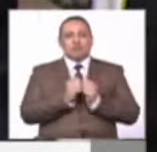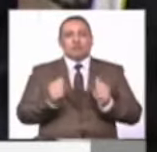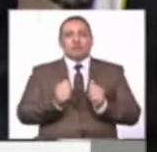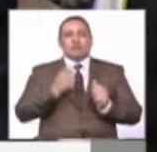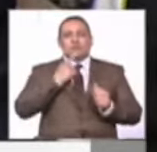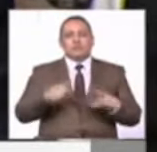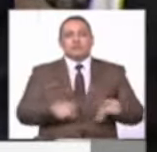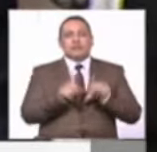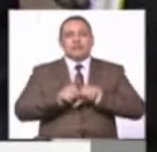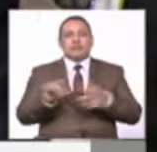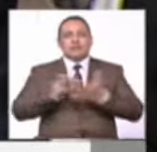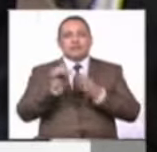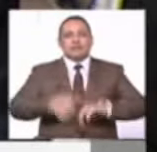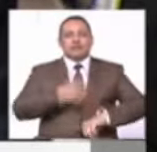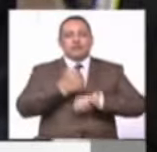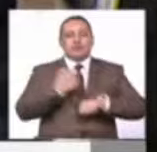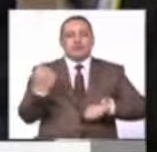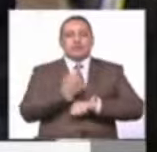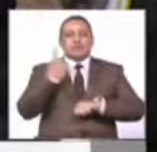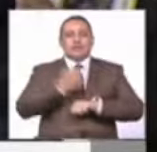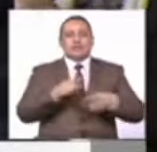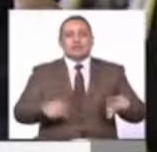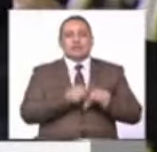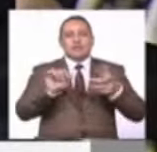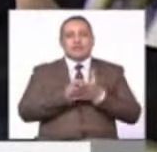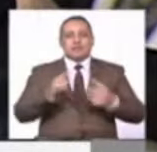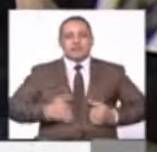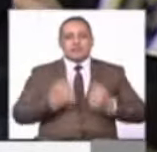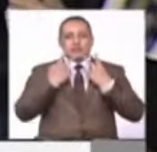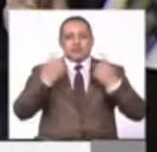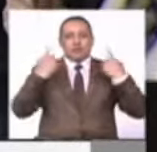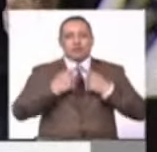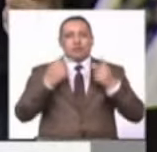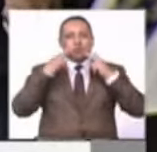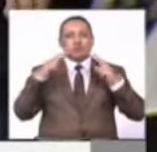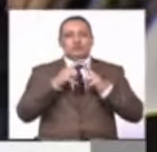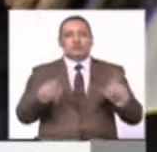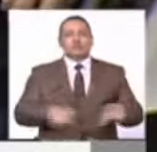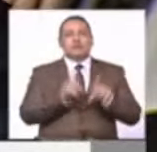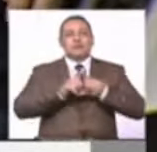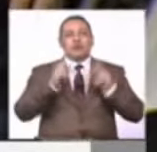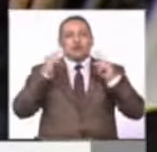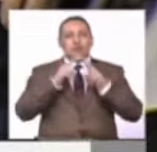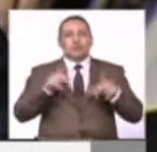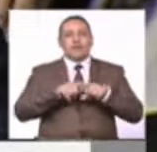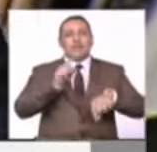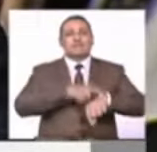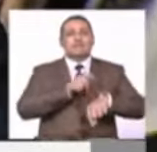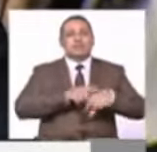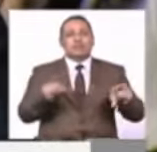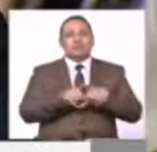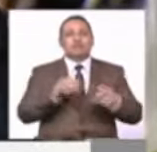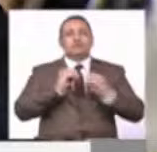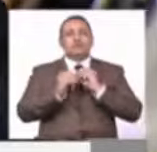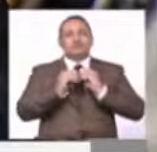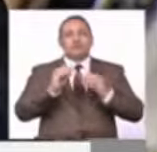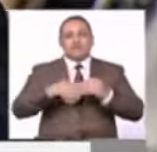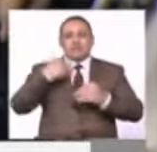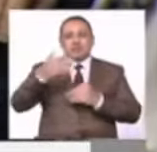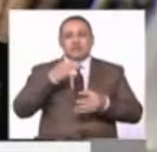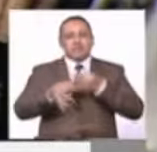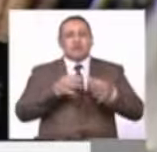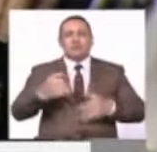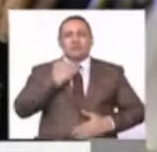blume autoridad en materia constitucional reconocida y cuyo pronunciamiento en ese momento era relevante lo que dice después ya no